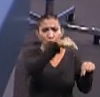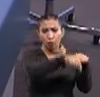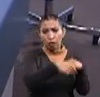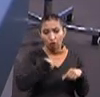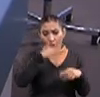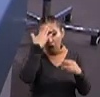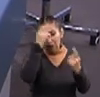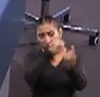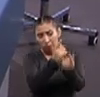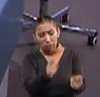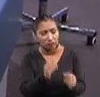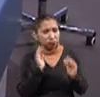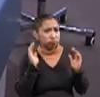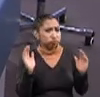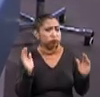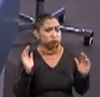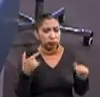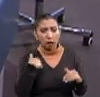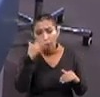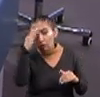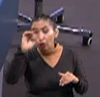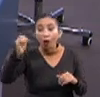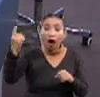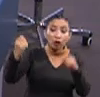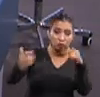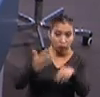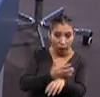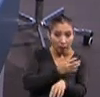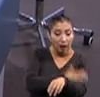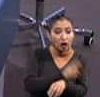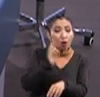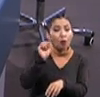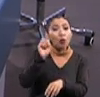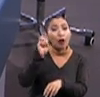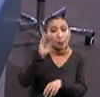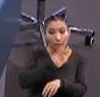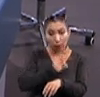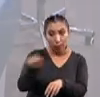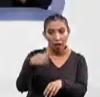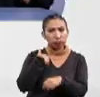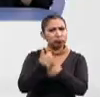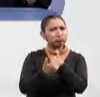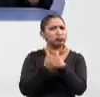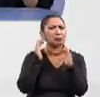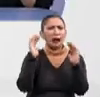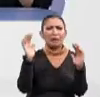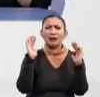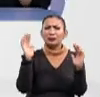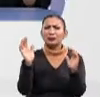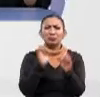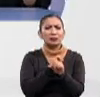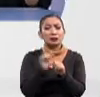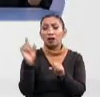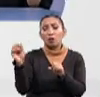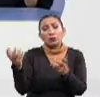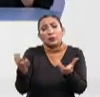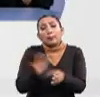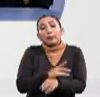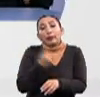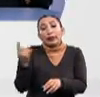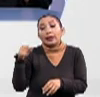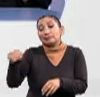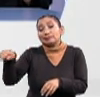Yo he conocido a músicos increíbles, sí, y conozco a algunos de mis compañeros de la UNAM que podrían haber hecho una carrera maravillosa. Sencillamente no lo, sí, hicieron